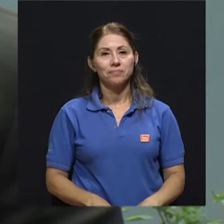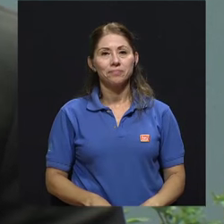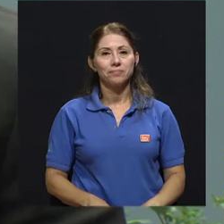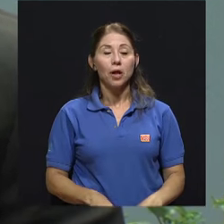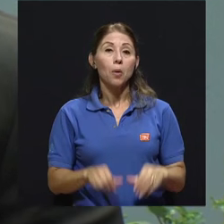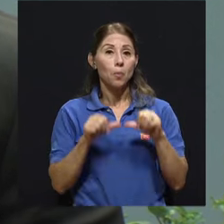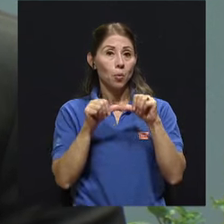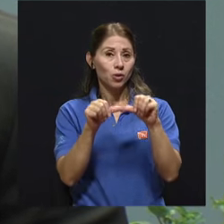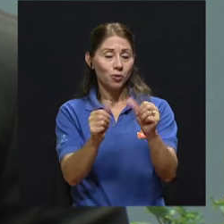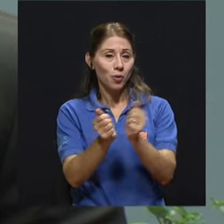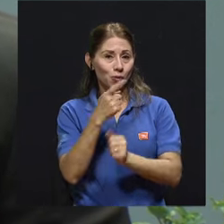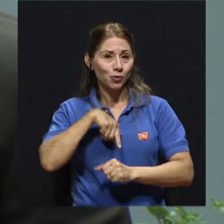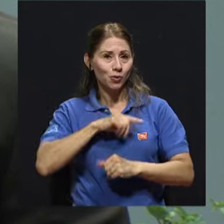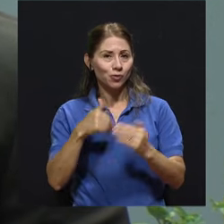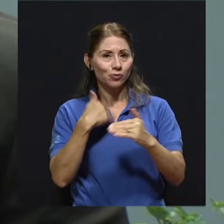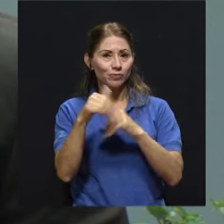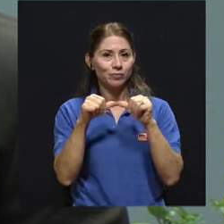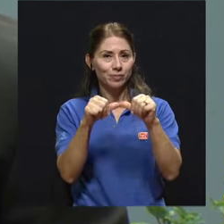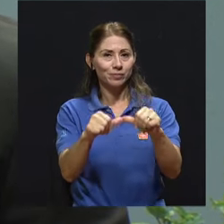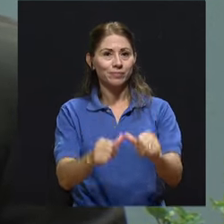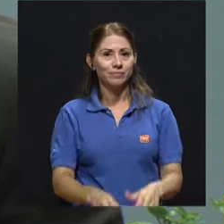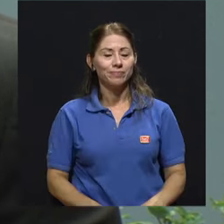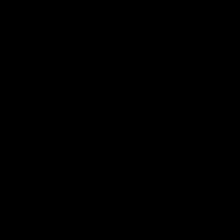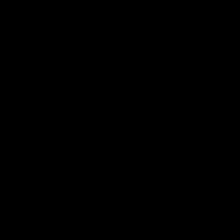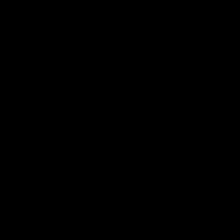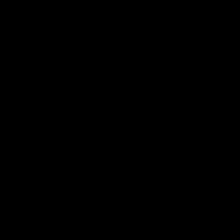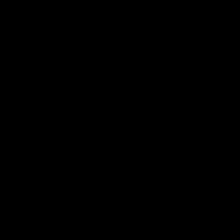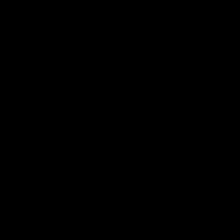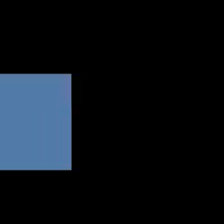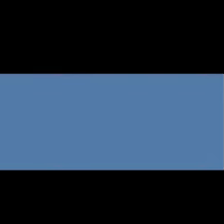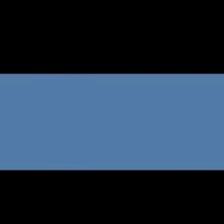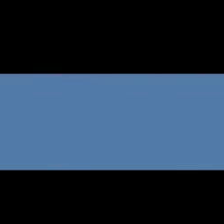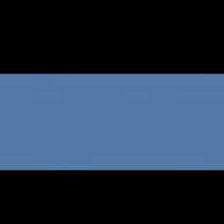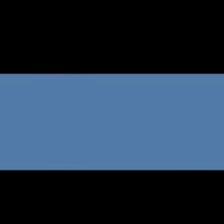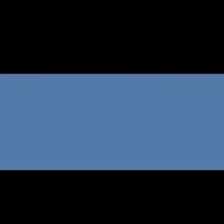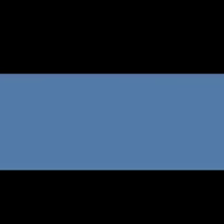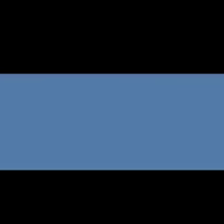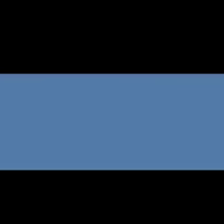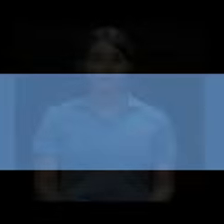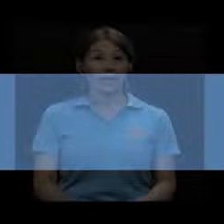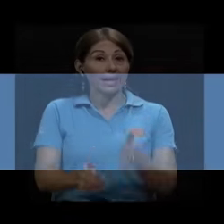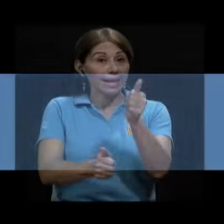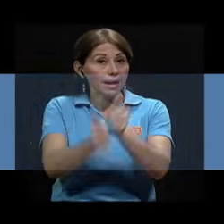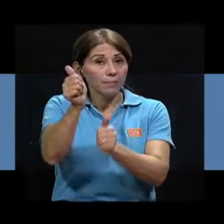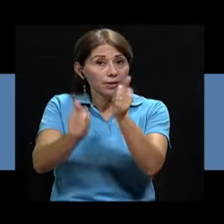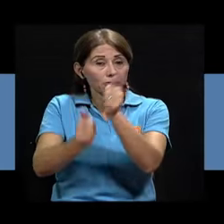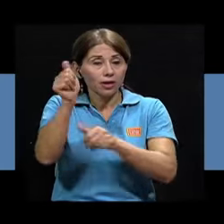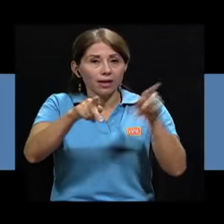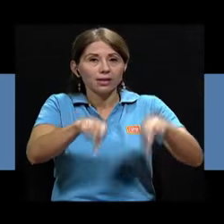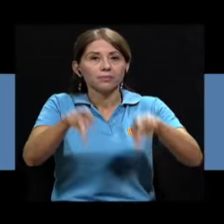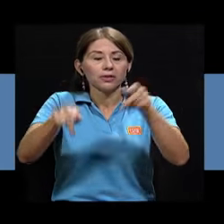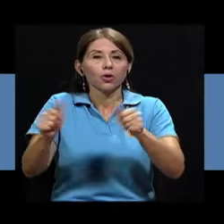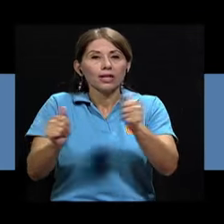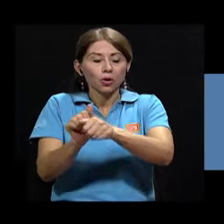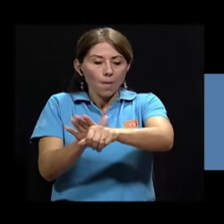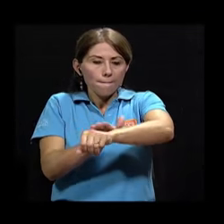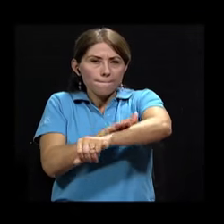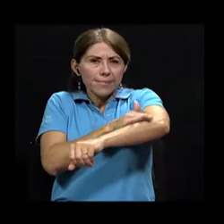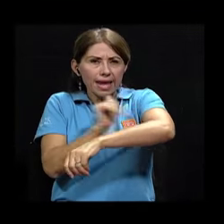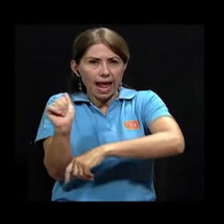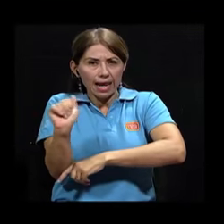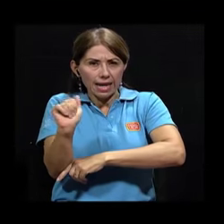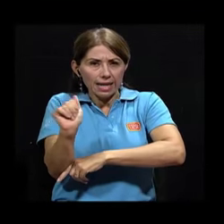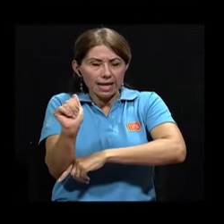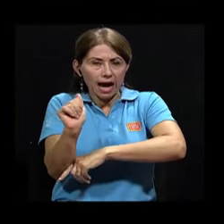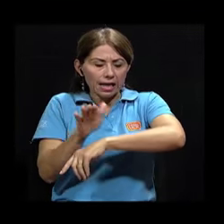de hoy. Por favor, quédense con nosotros y ya regresamos. Bienvenidos a una sección más de Vivir Mejor. La gran mayoría